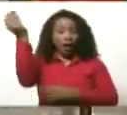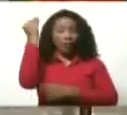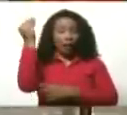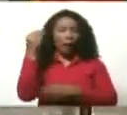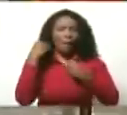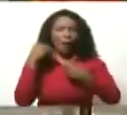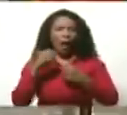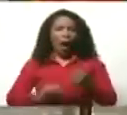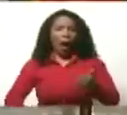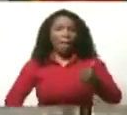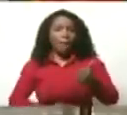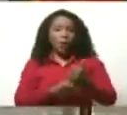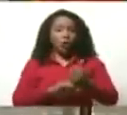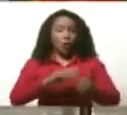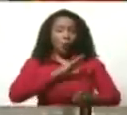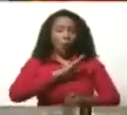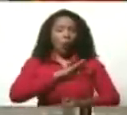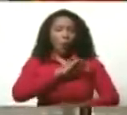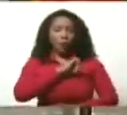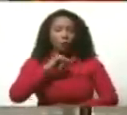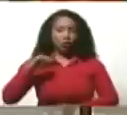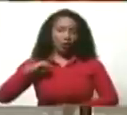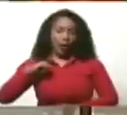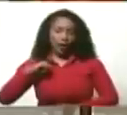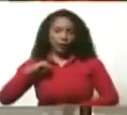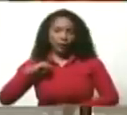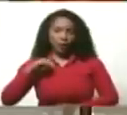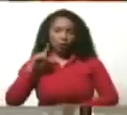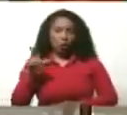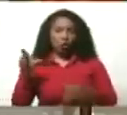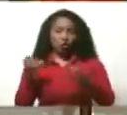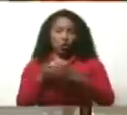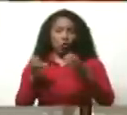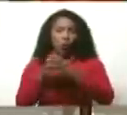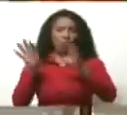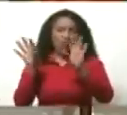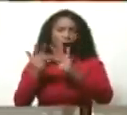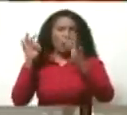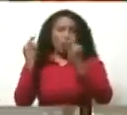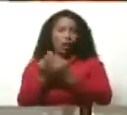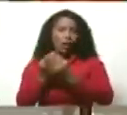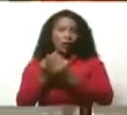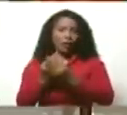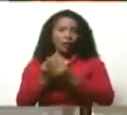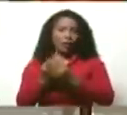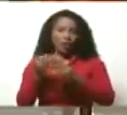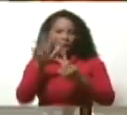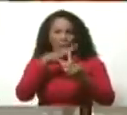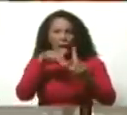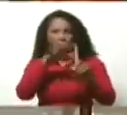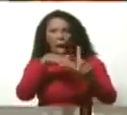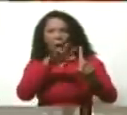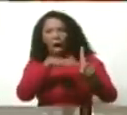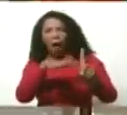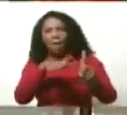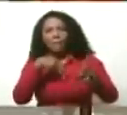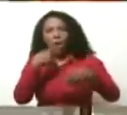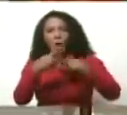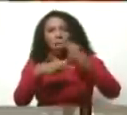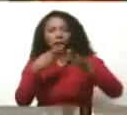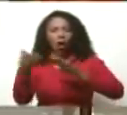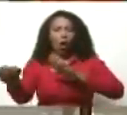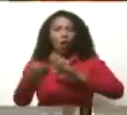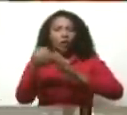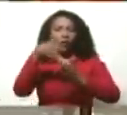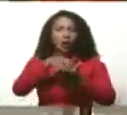para favorecer a su grupo familiar y a sus conspiraciones políticas contra el